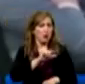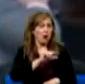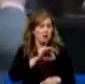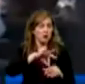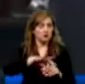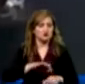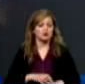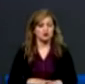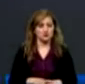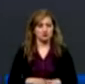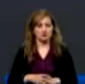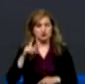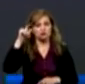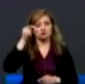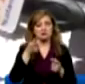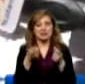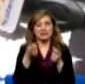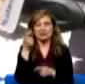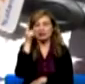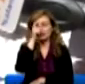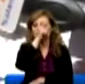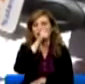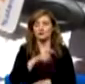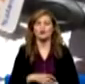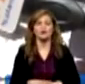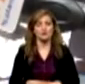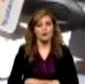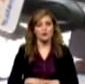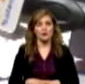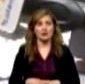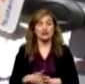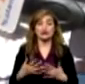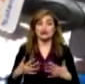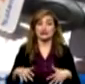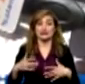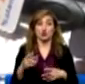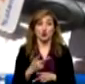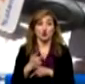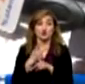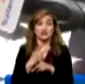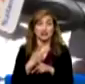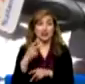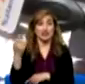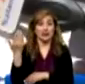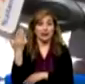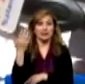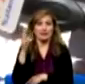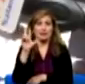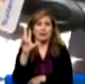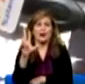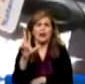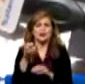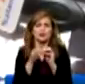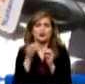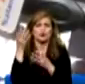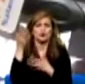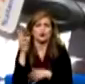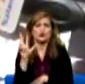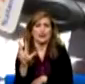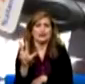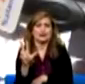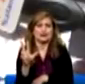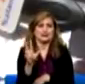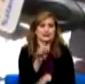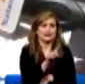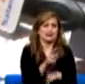una compleja gobernabilidad. Él va a entrar un consejo con 3 concejales. Eso significa que frente a 21